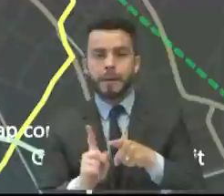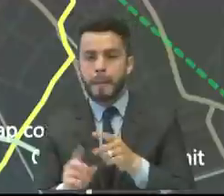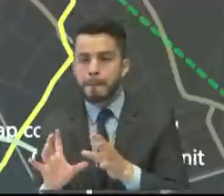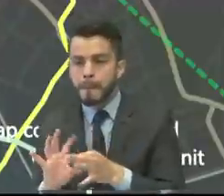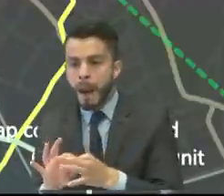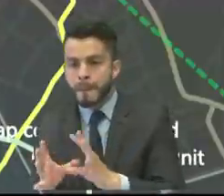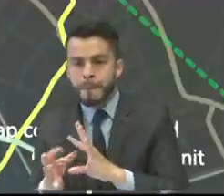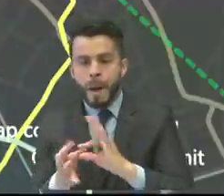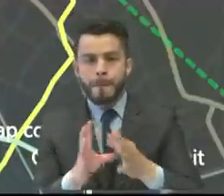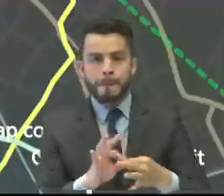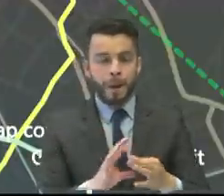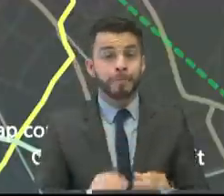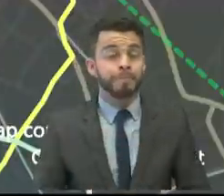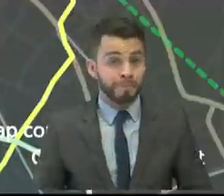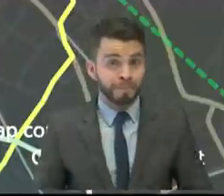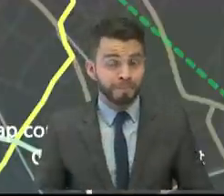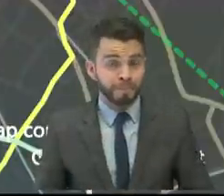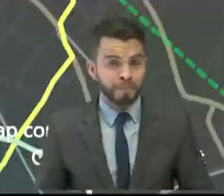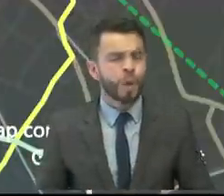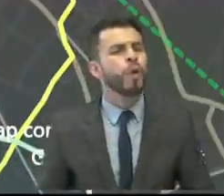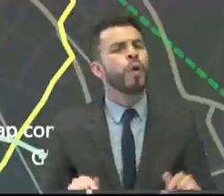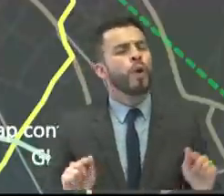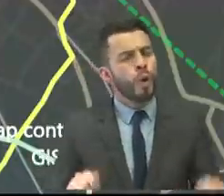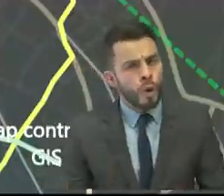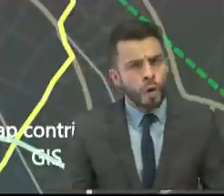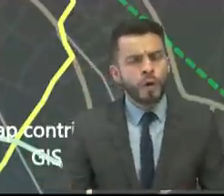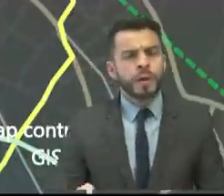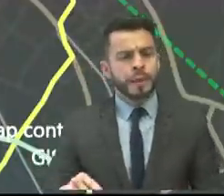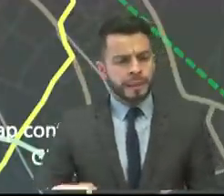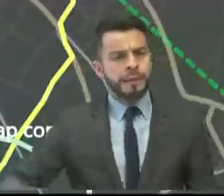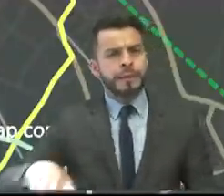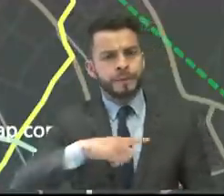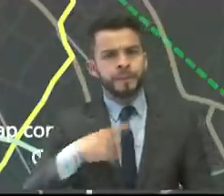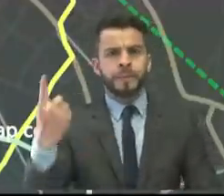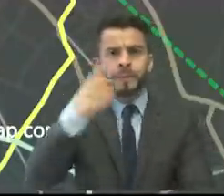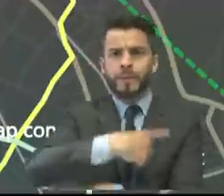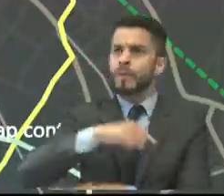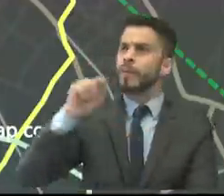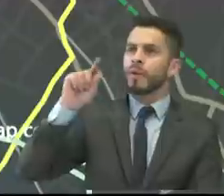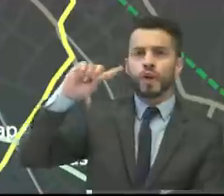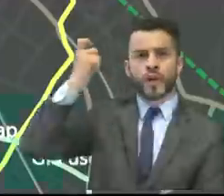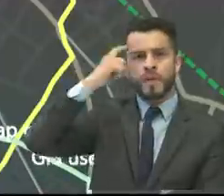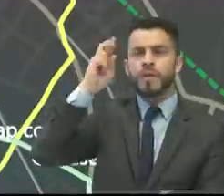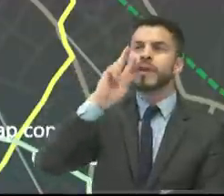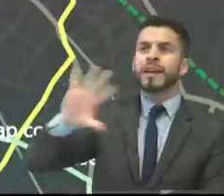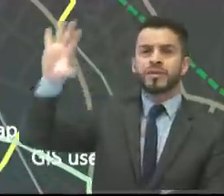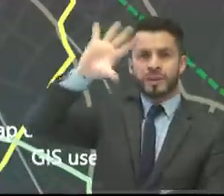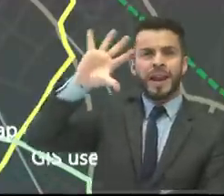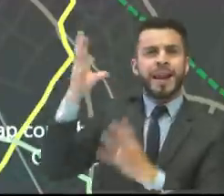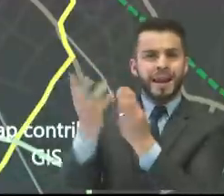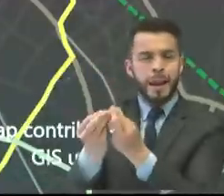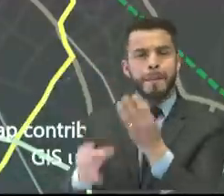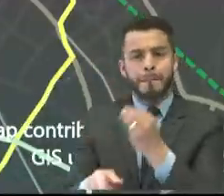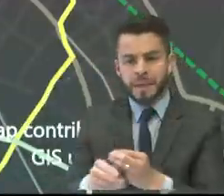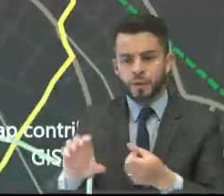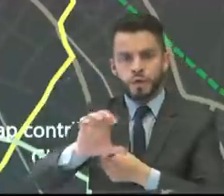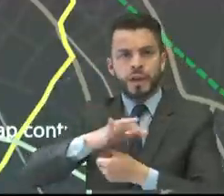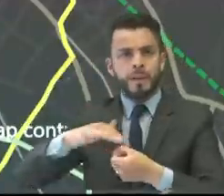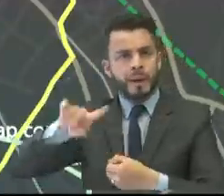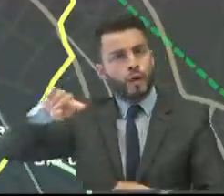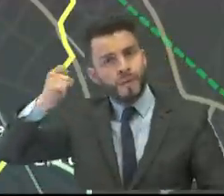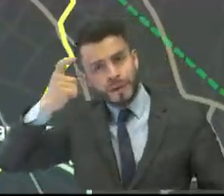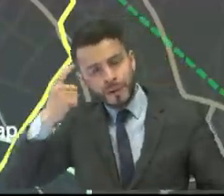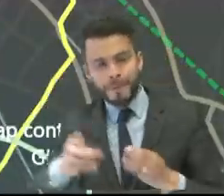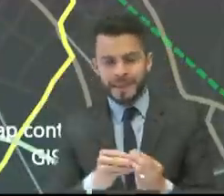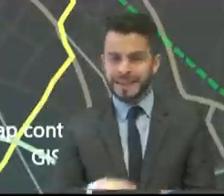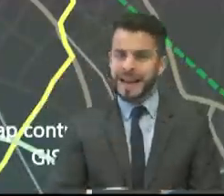Estamos en este momento, la Nación, la Alcaldía de Bogotá y la Gobernación de Cundinamarca, nos